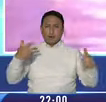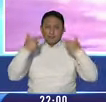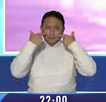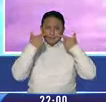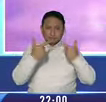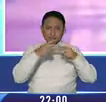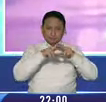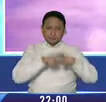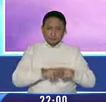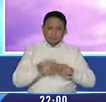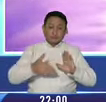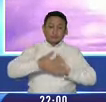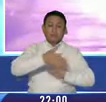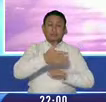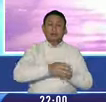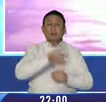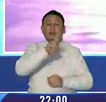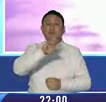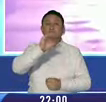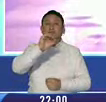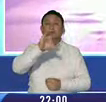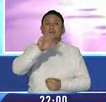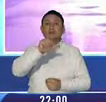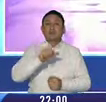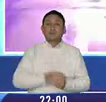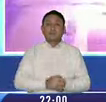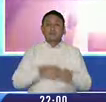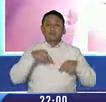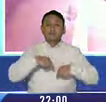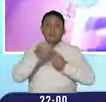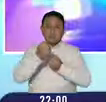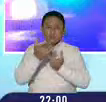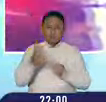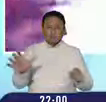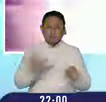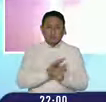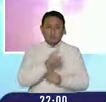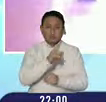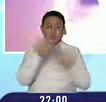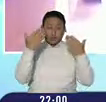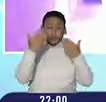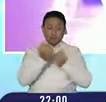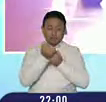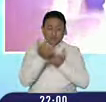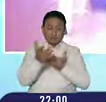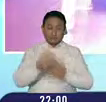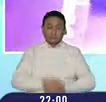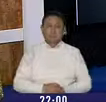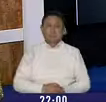detenido para ser trasladado a La Roca. Tendremos un informe completo desde el puerto principal.